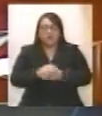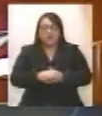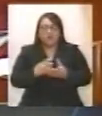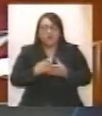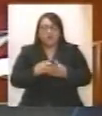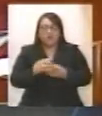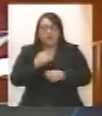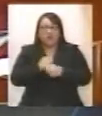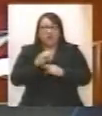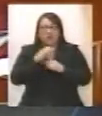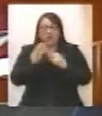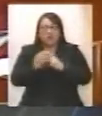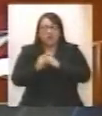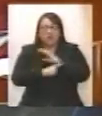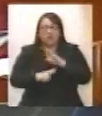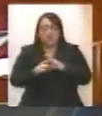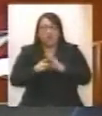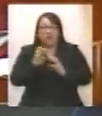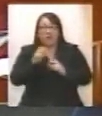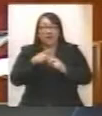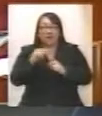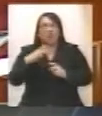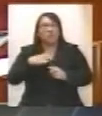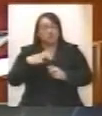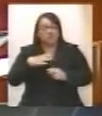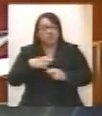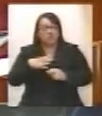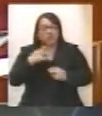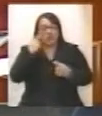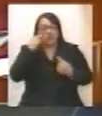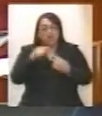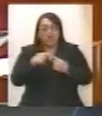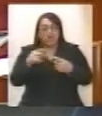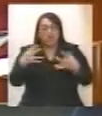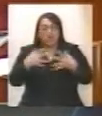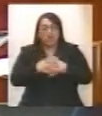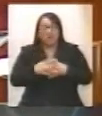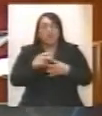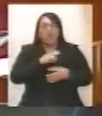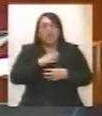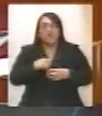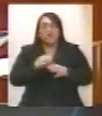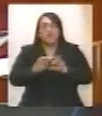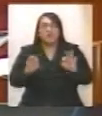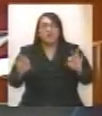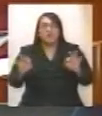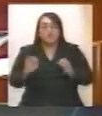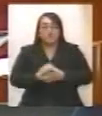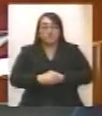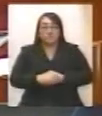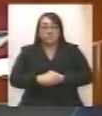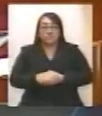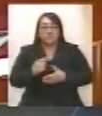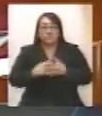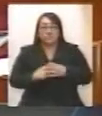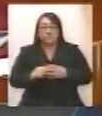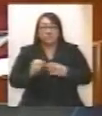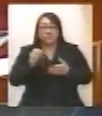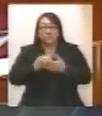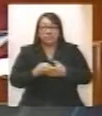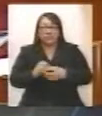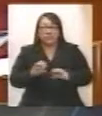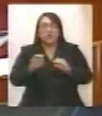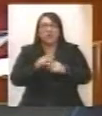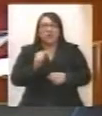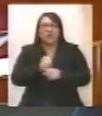donde impere una cultura de valores éticos, con el objetivo de consolidar un Estado transparente en el que reine la probidad